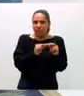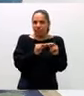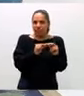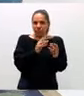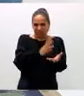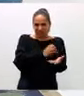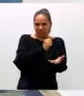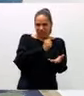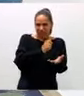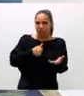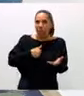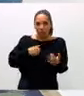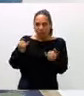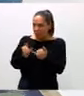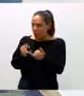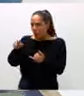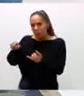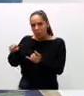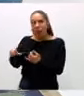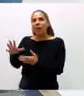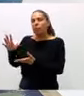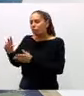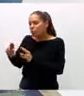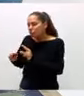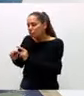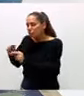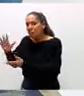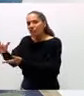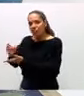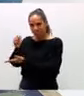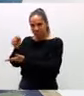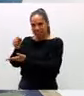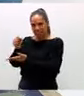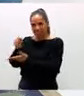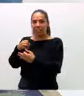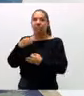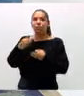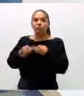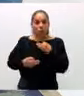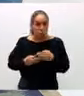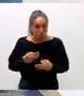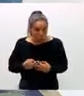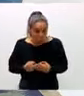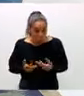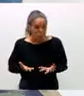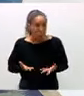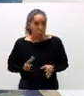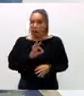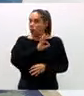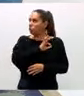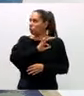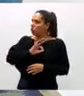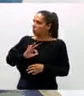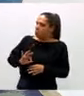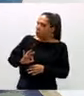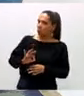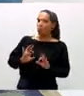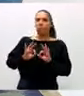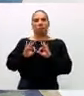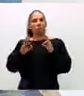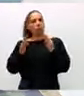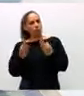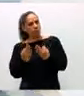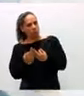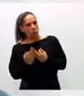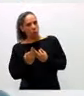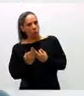finalmente, se toman acuerdos. En este caso, modelando el caso, decimos, el acuerdo